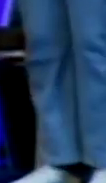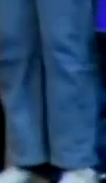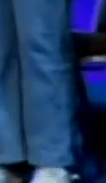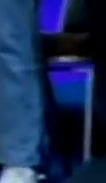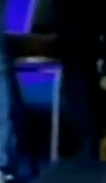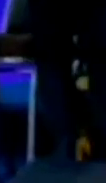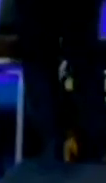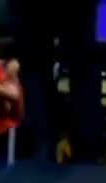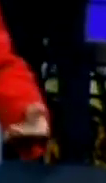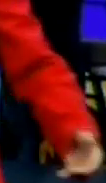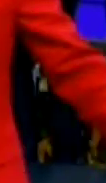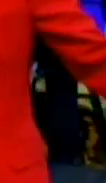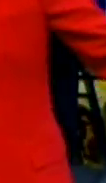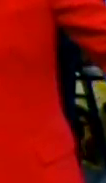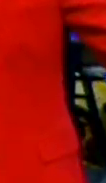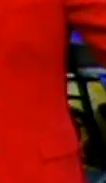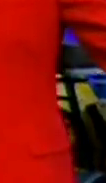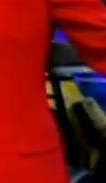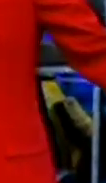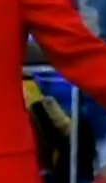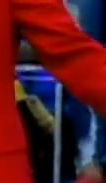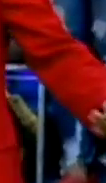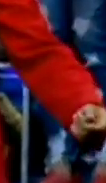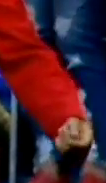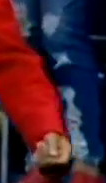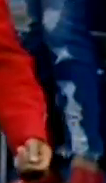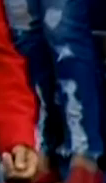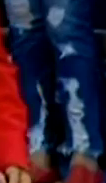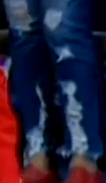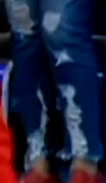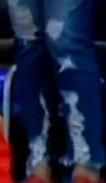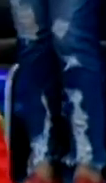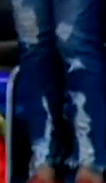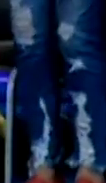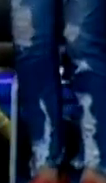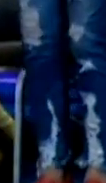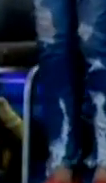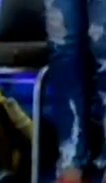cantar, si soñé, si creí,